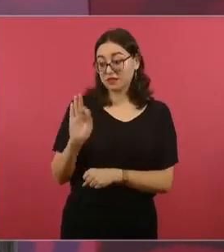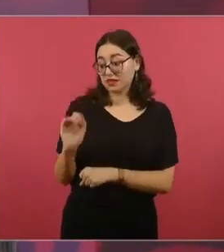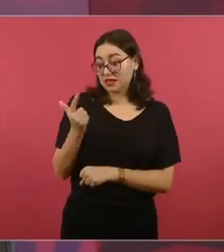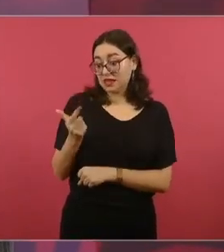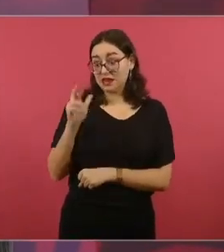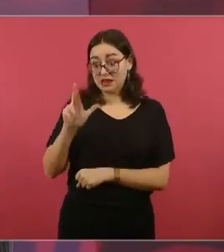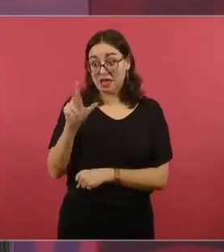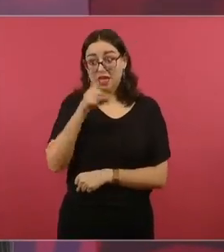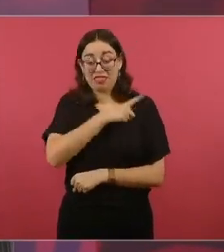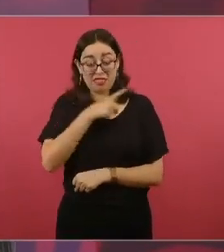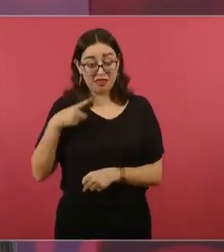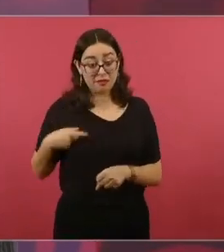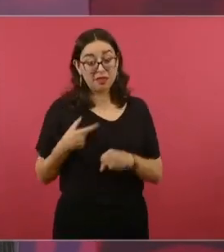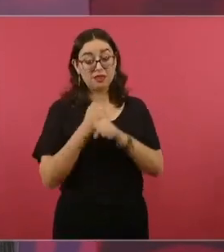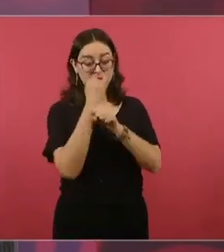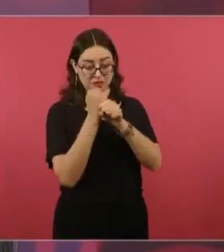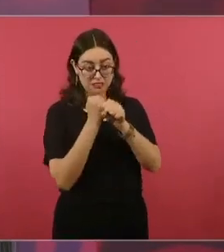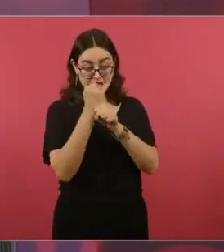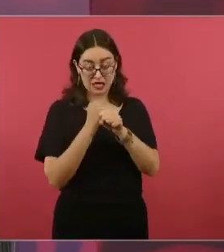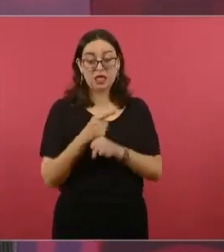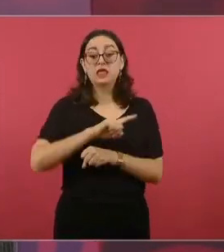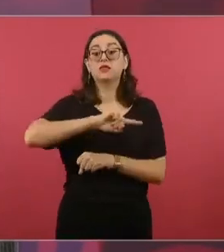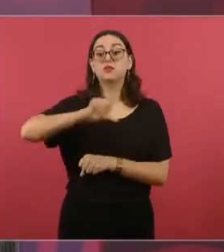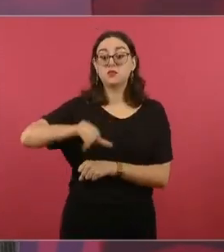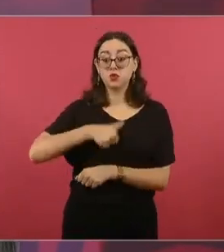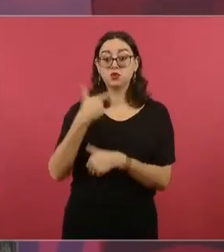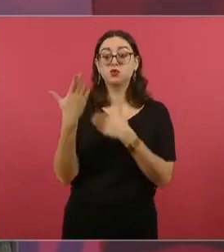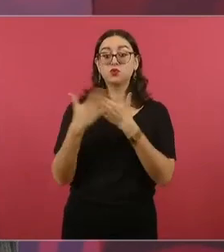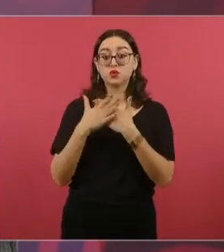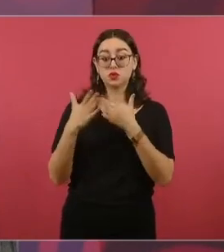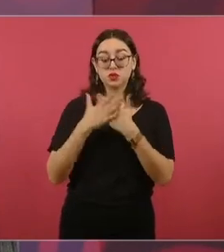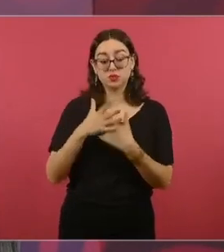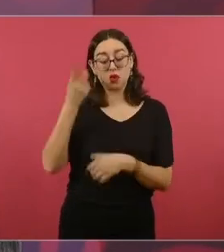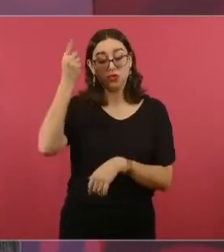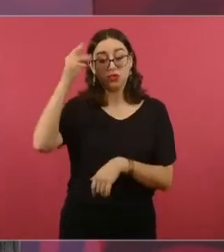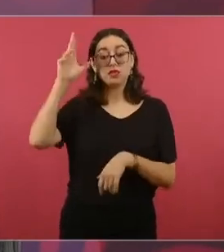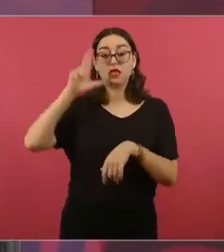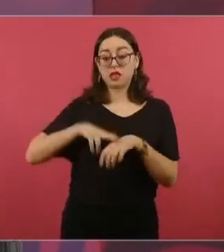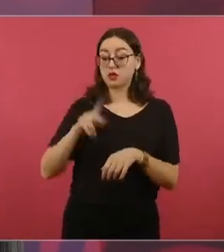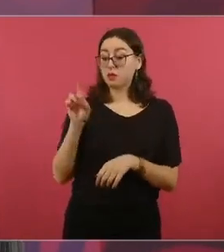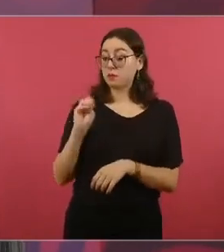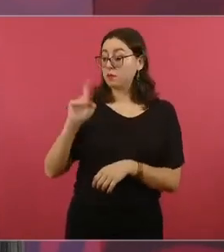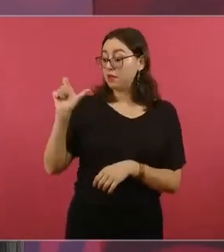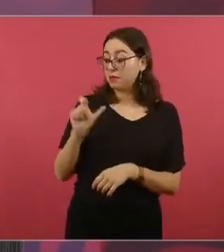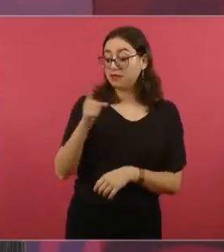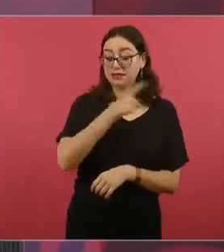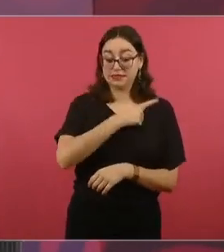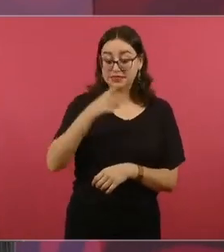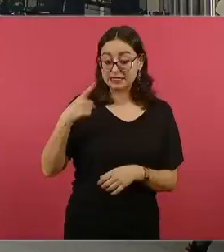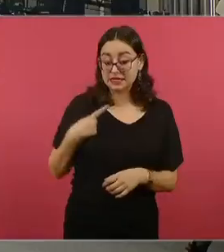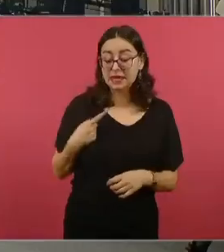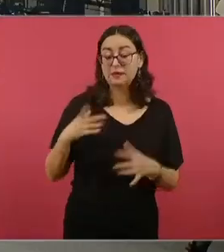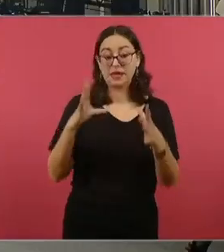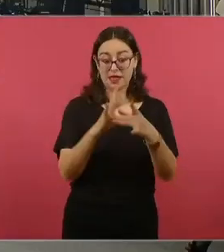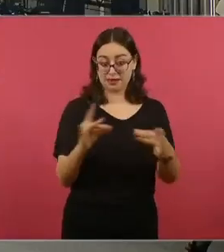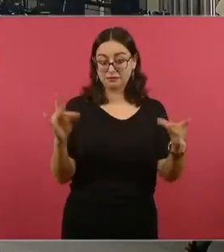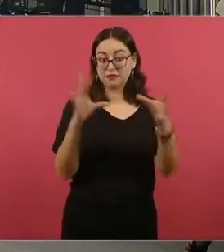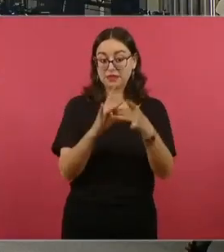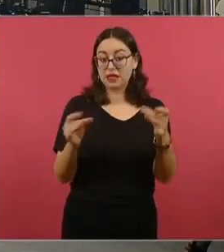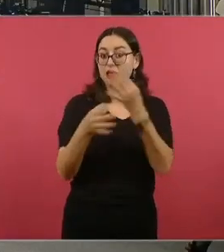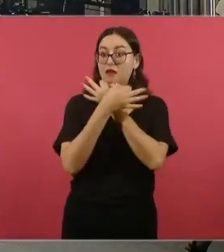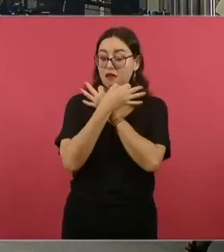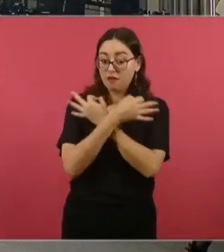y va a continuar la investigación y vamos a seguir haciendo un llamado a